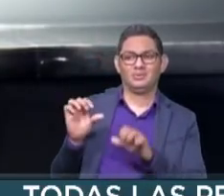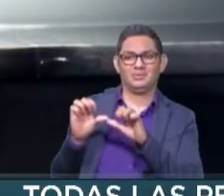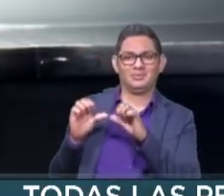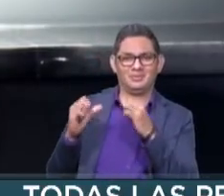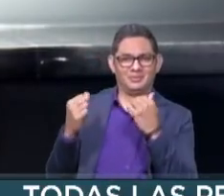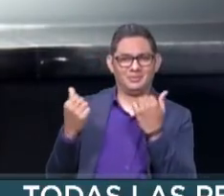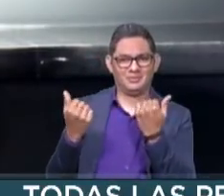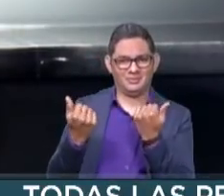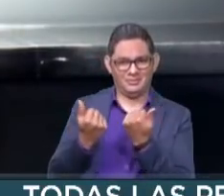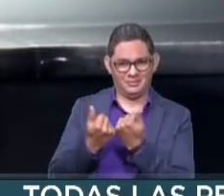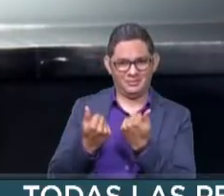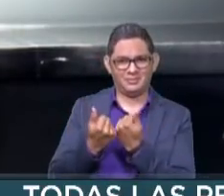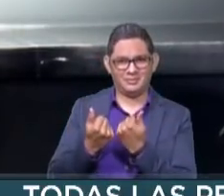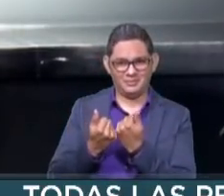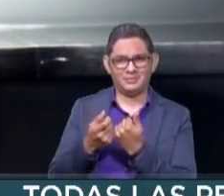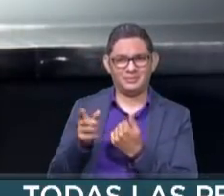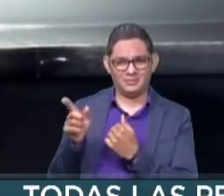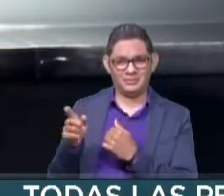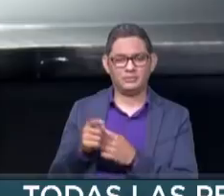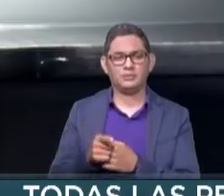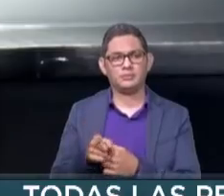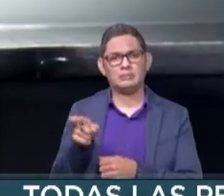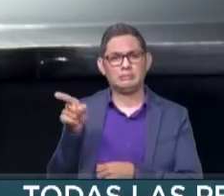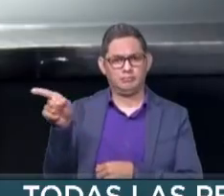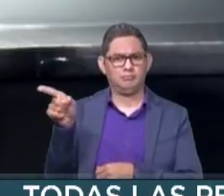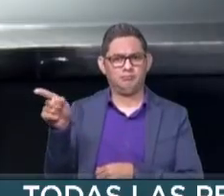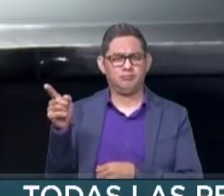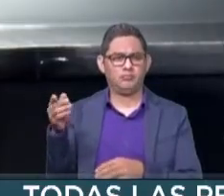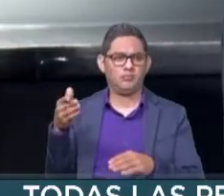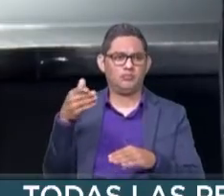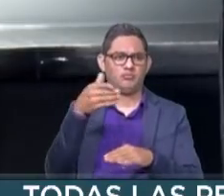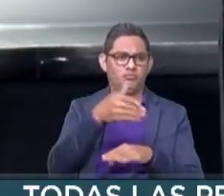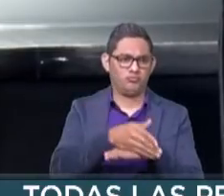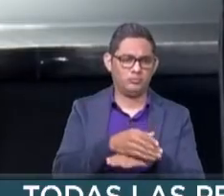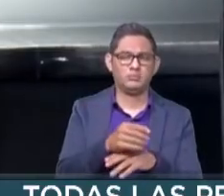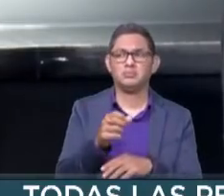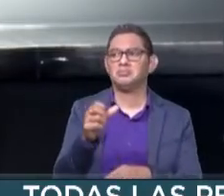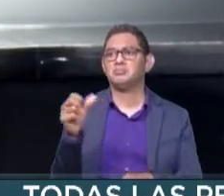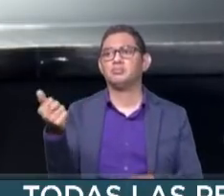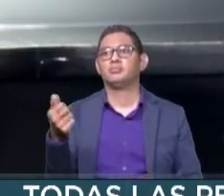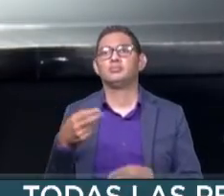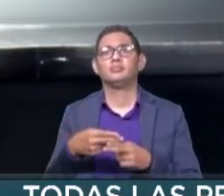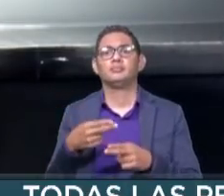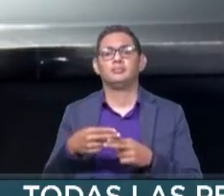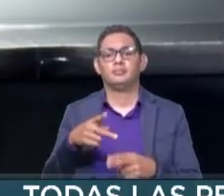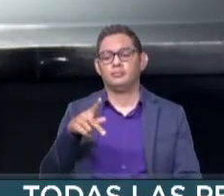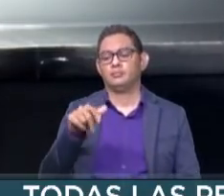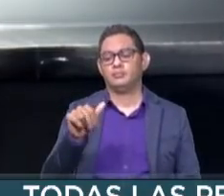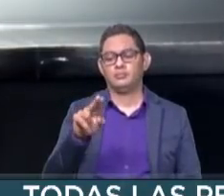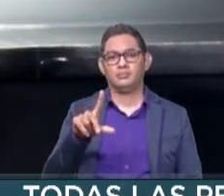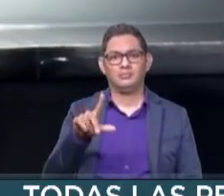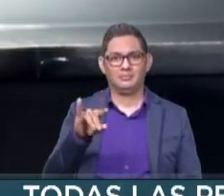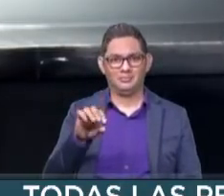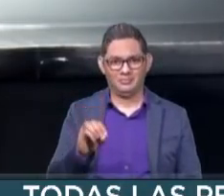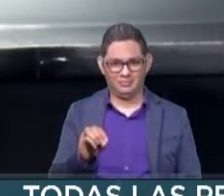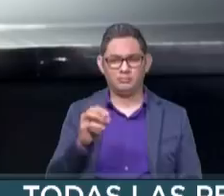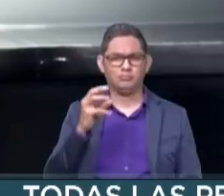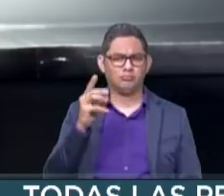Ginecología, estuvimos, además de mi persona, el doctor Paulino Vigil, experto en COVID y